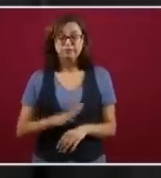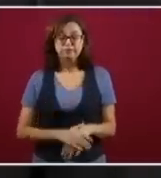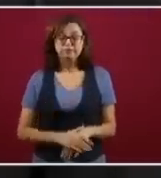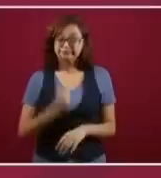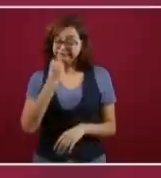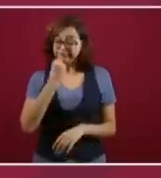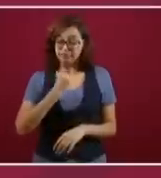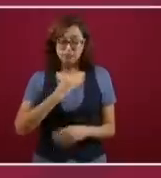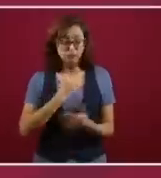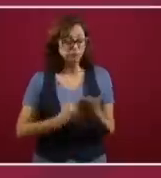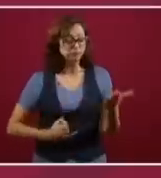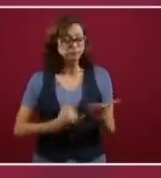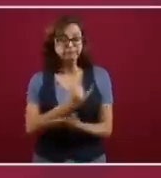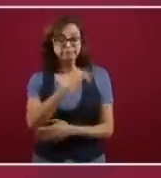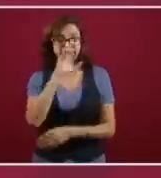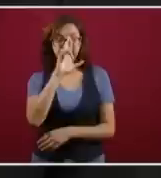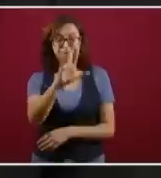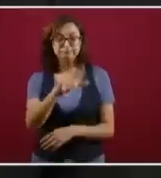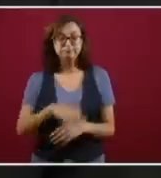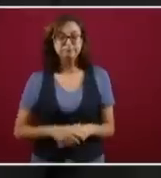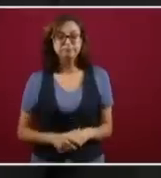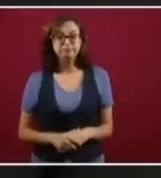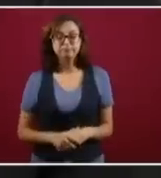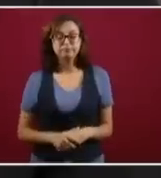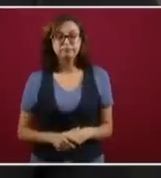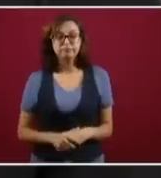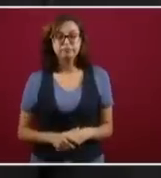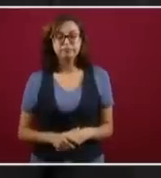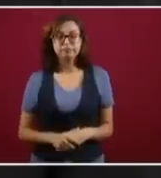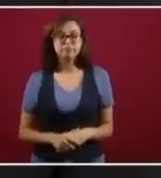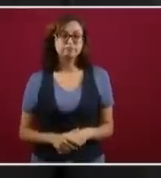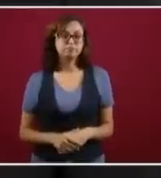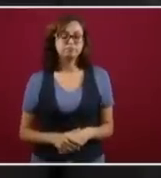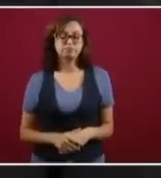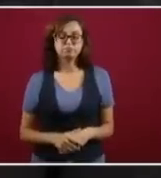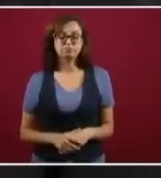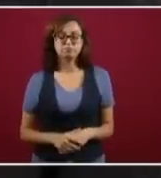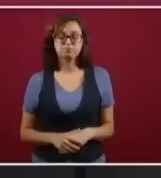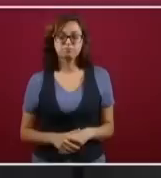se acata. ¿Saben de dónde viene todo esto de